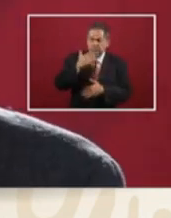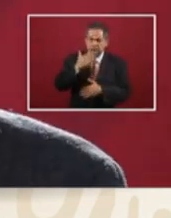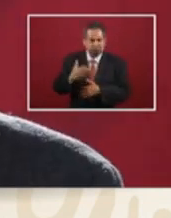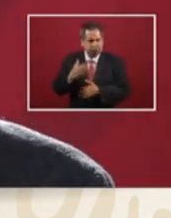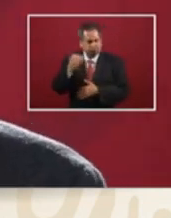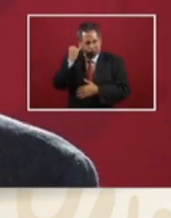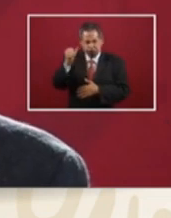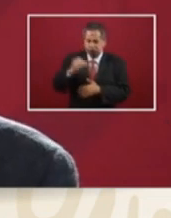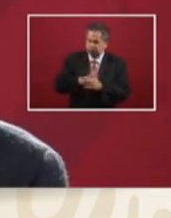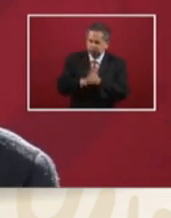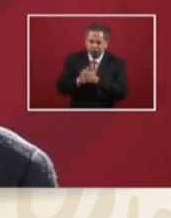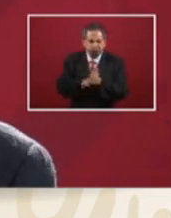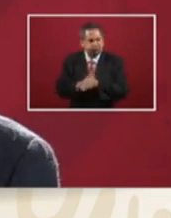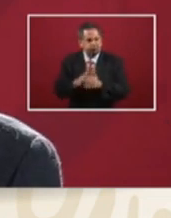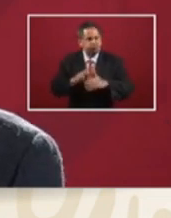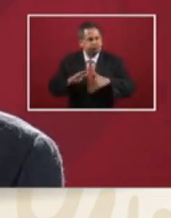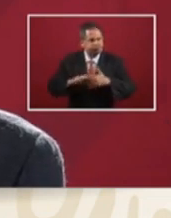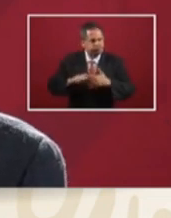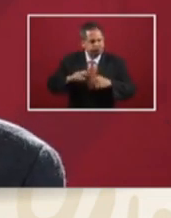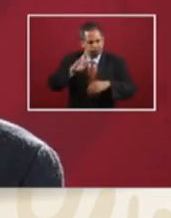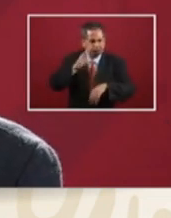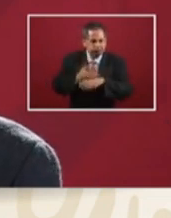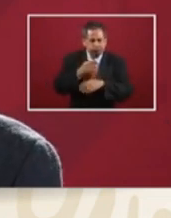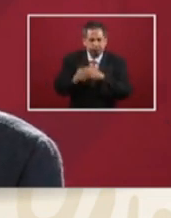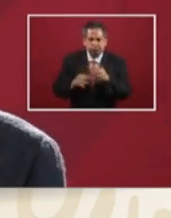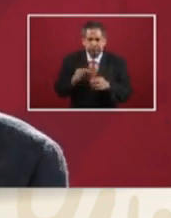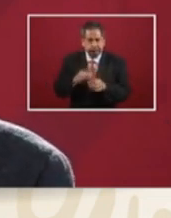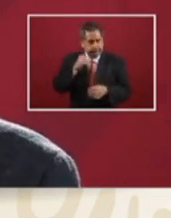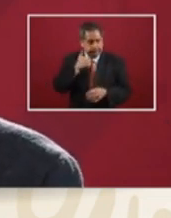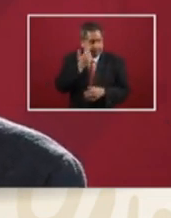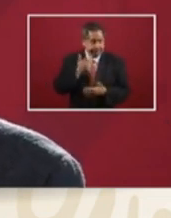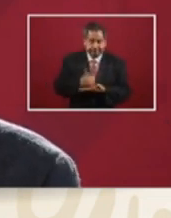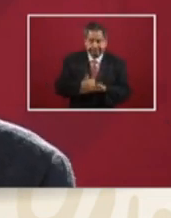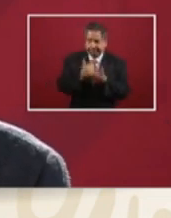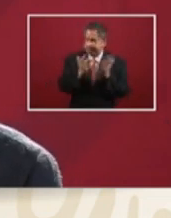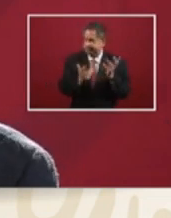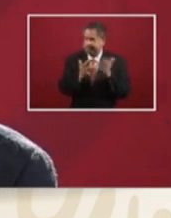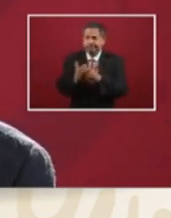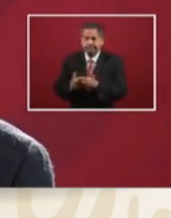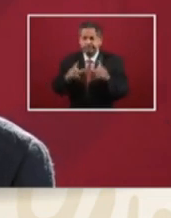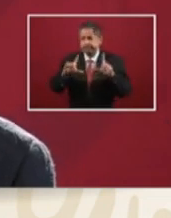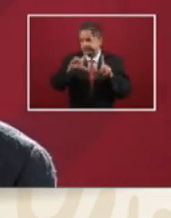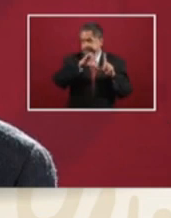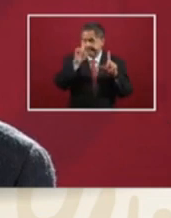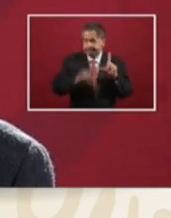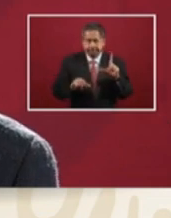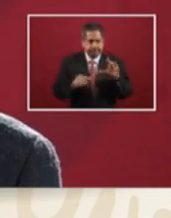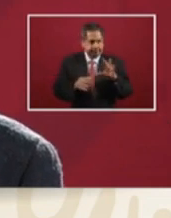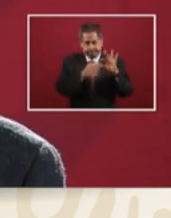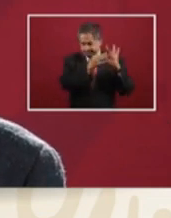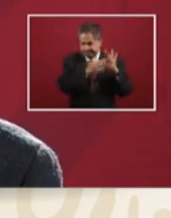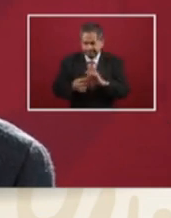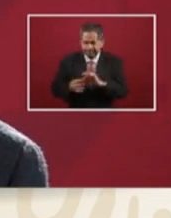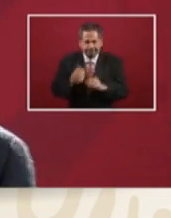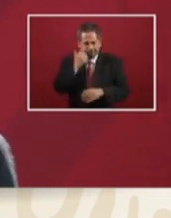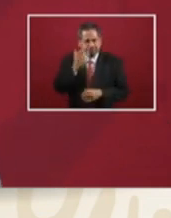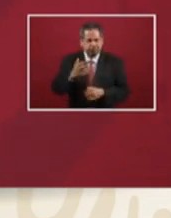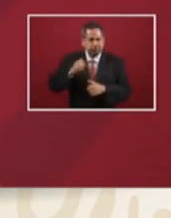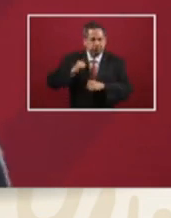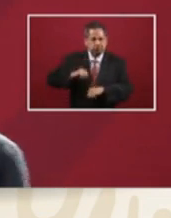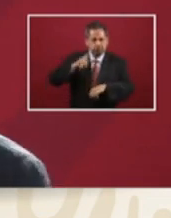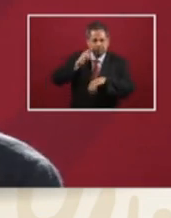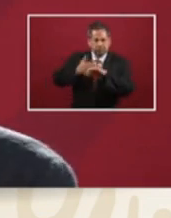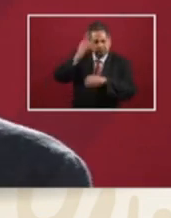la camiseta. Queremos ser parte articuladora de esta estrategia nacional que ha tenido bajo su